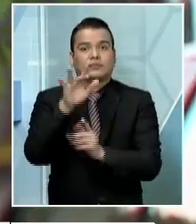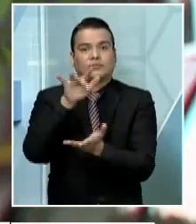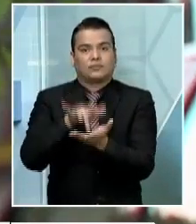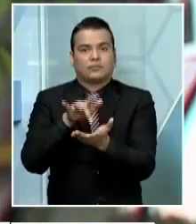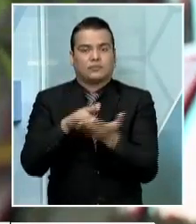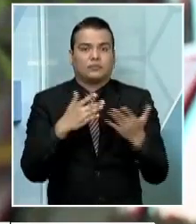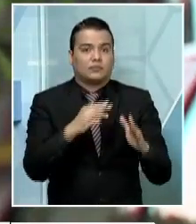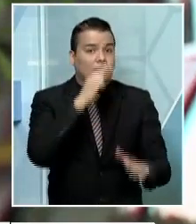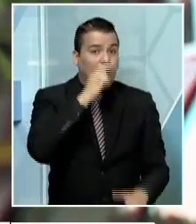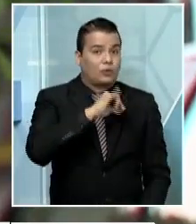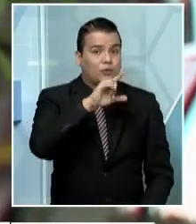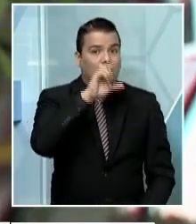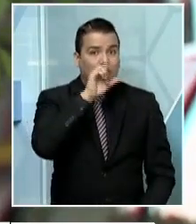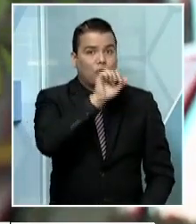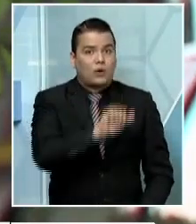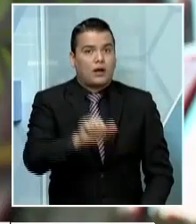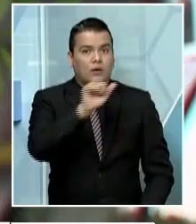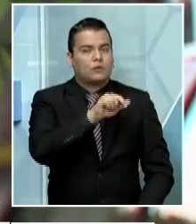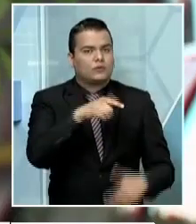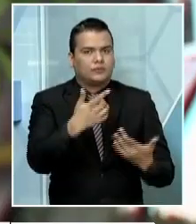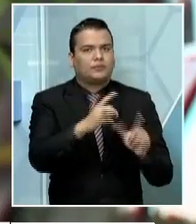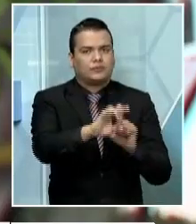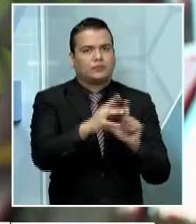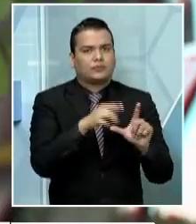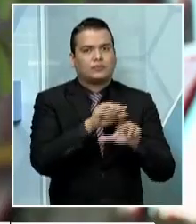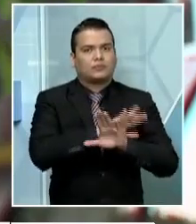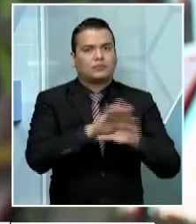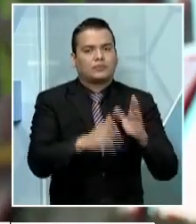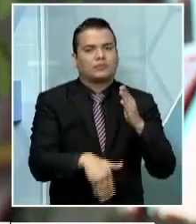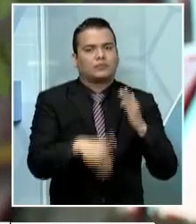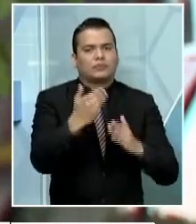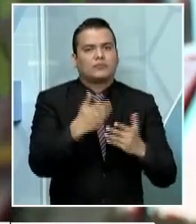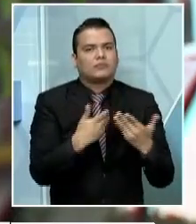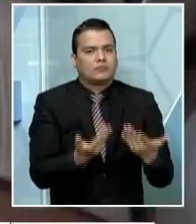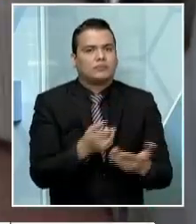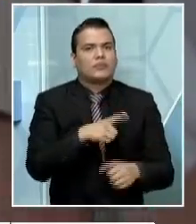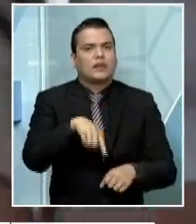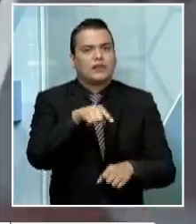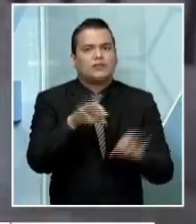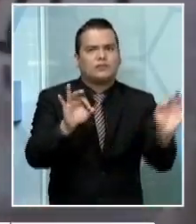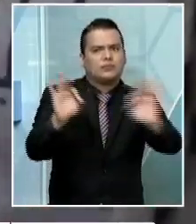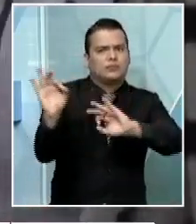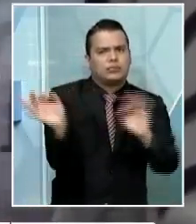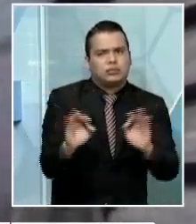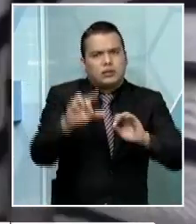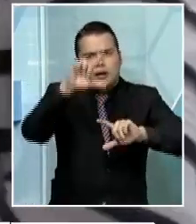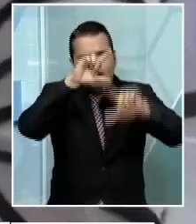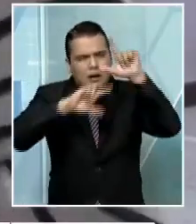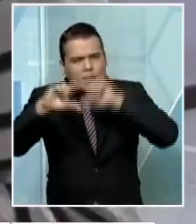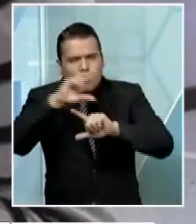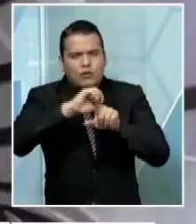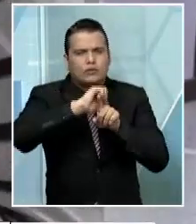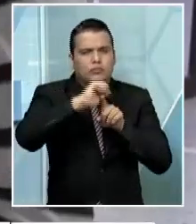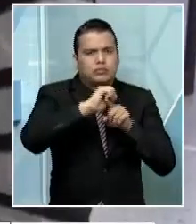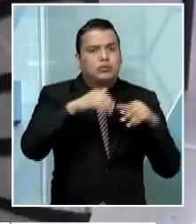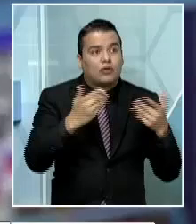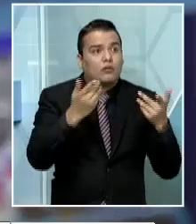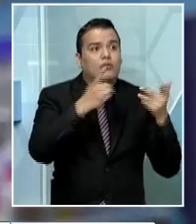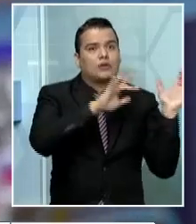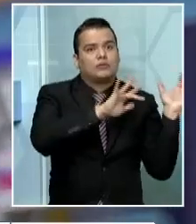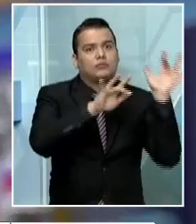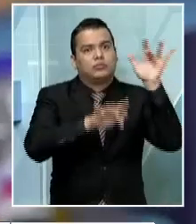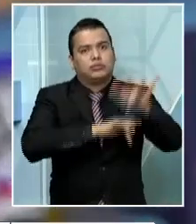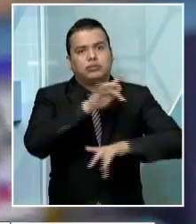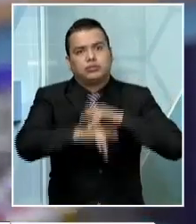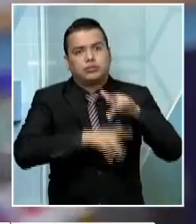y agosto, para que nuestras instituciones reorganizaran laboratorios y prácticas de manera presencial.